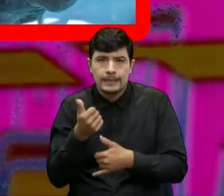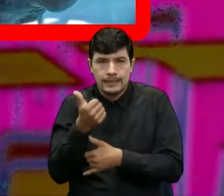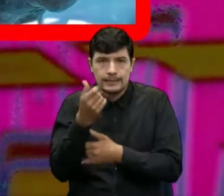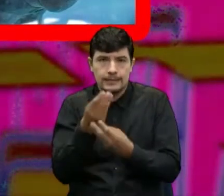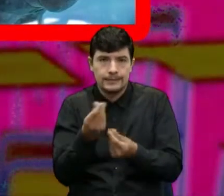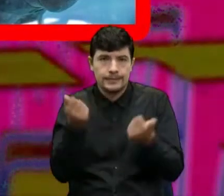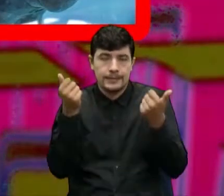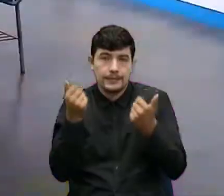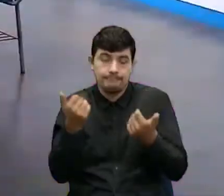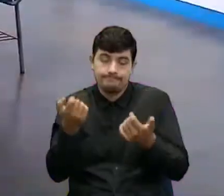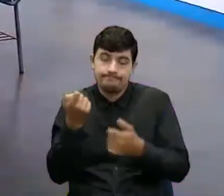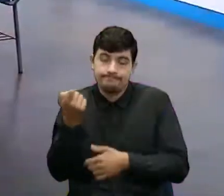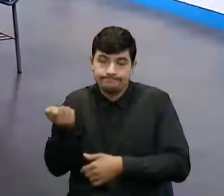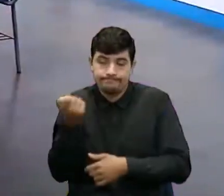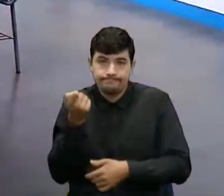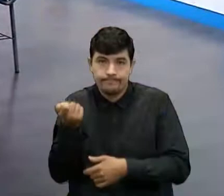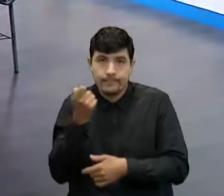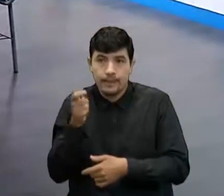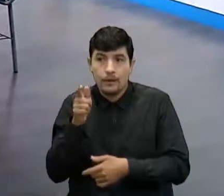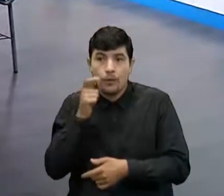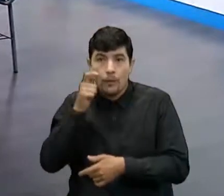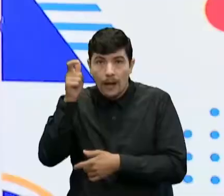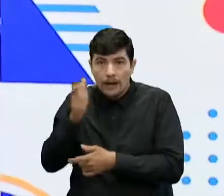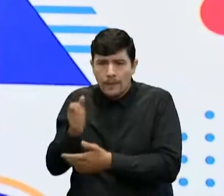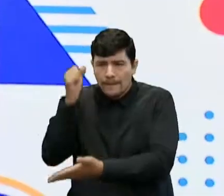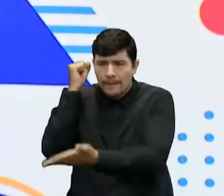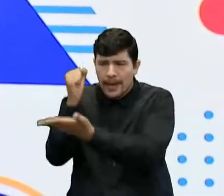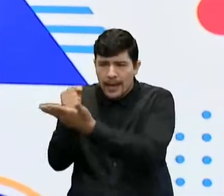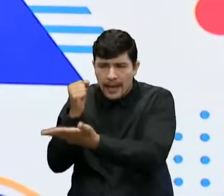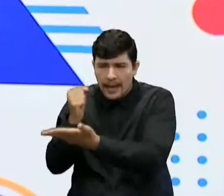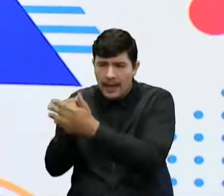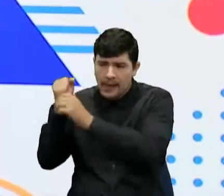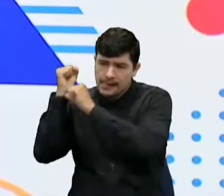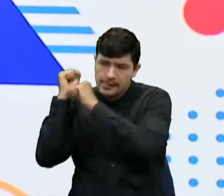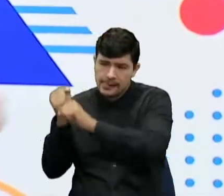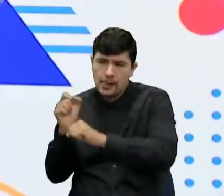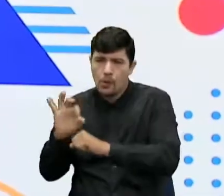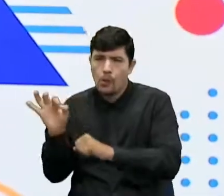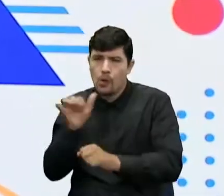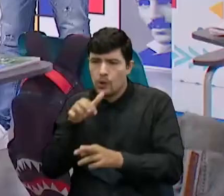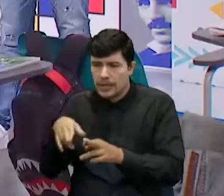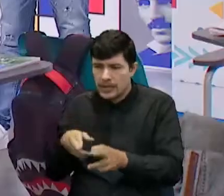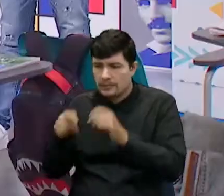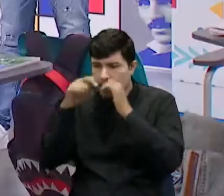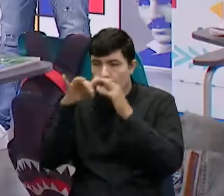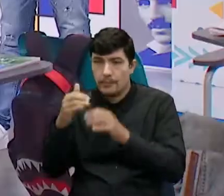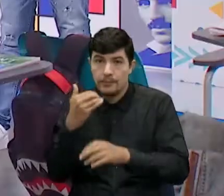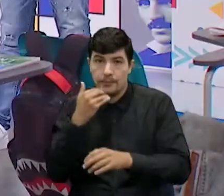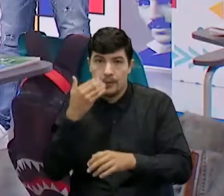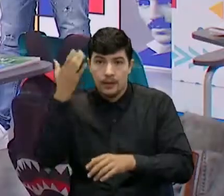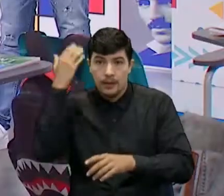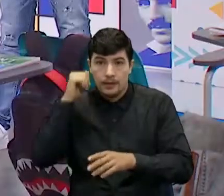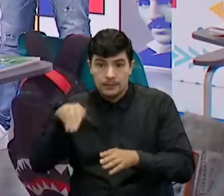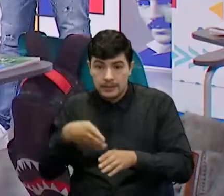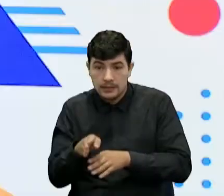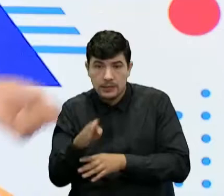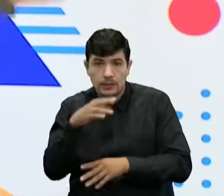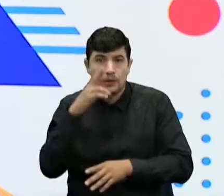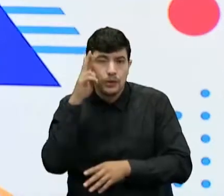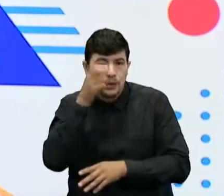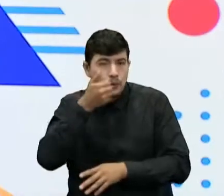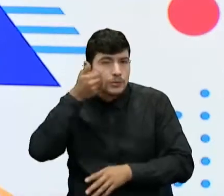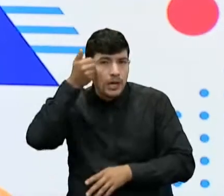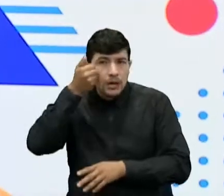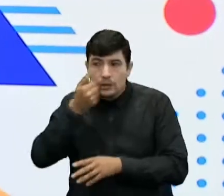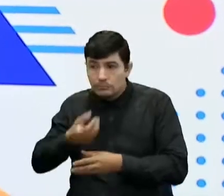humano Pues ha Tratado de acabar Con ellos Por sus riquezas Obviamente Dicen que el delfín Rosado Es que es muy bueno Para coger